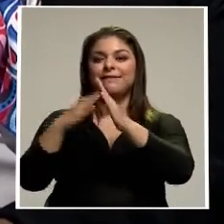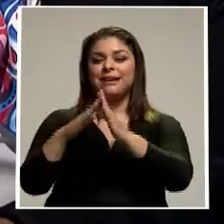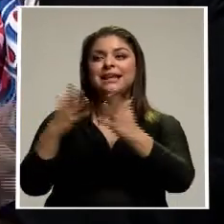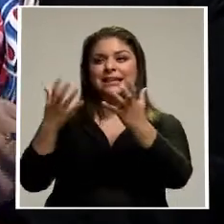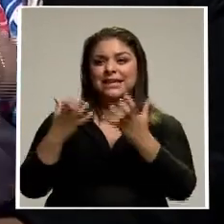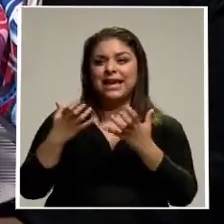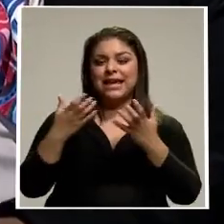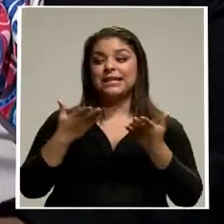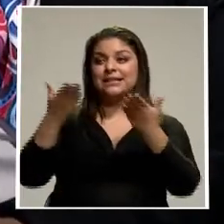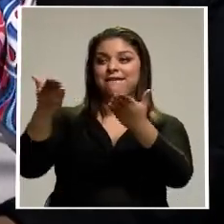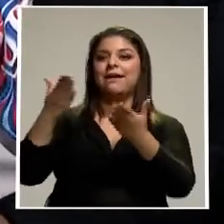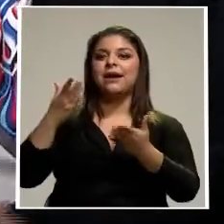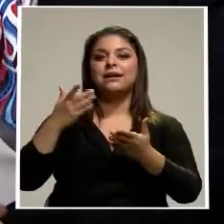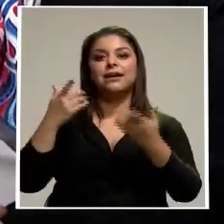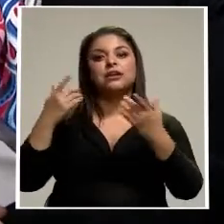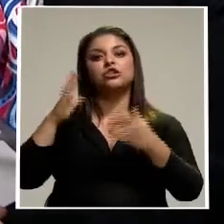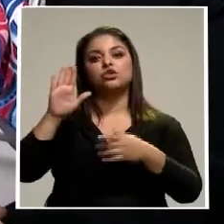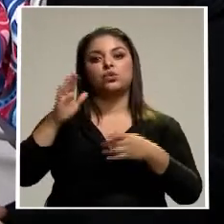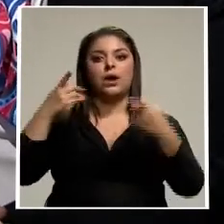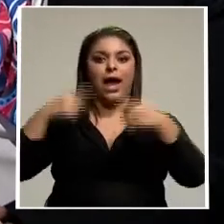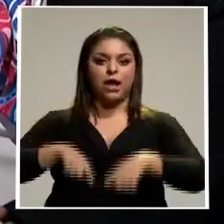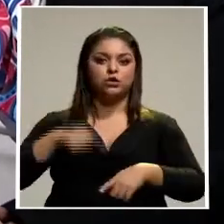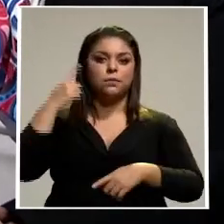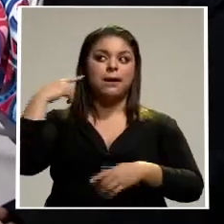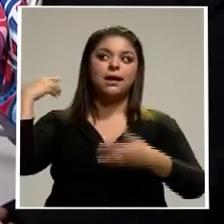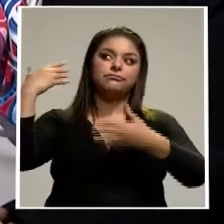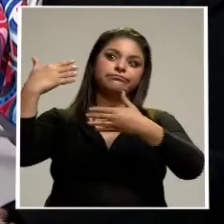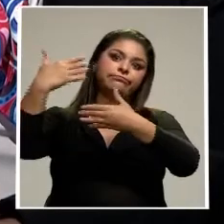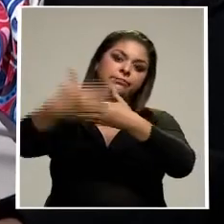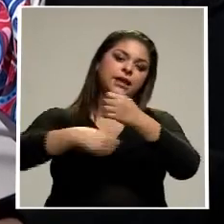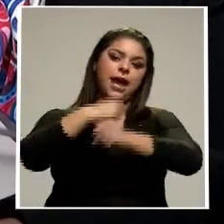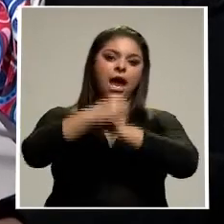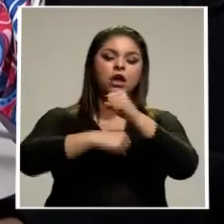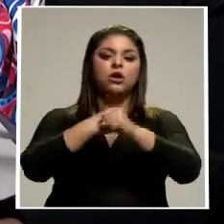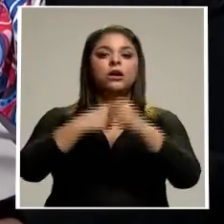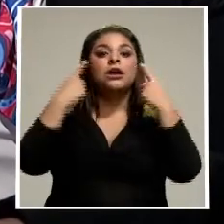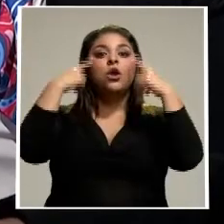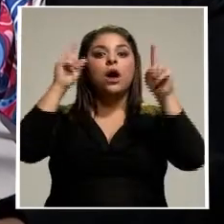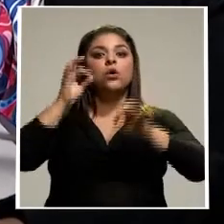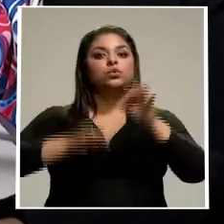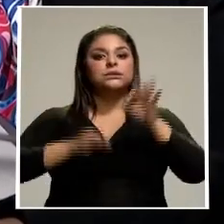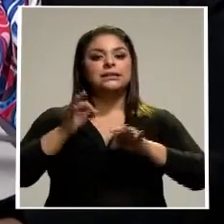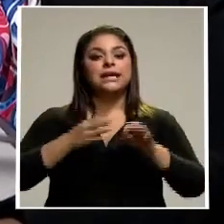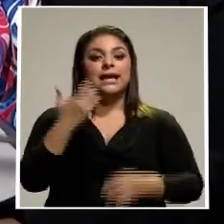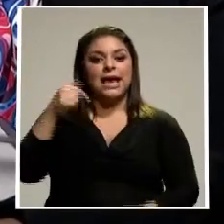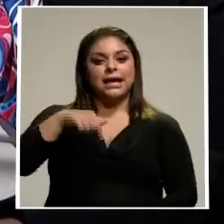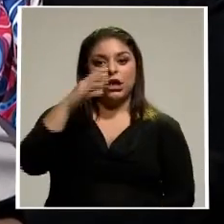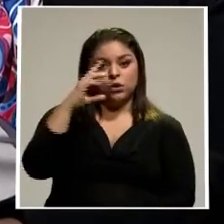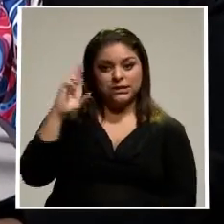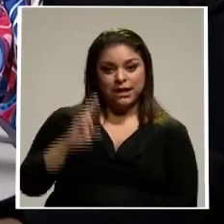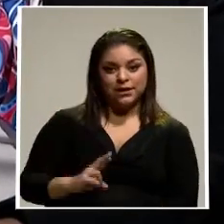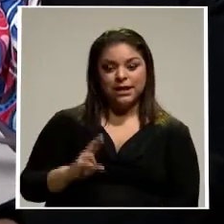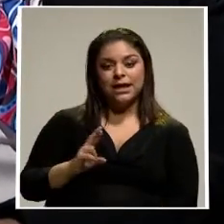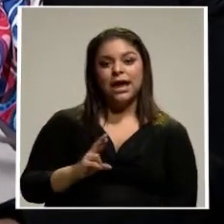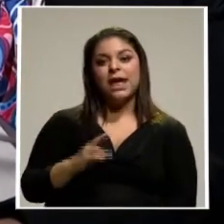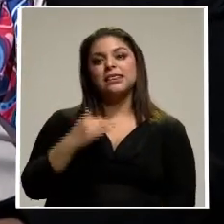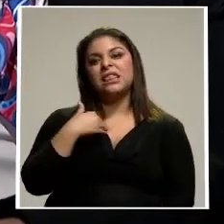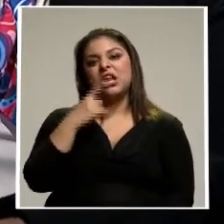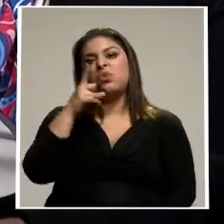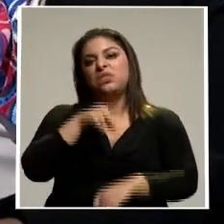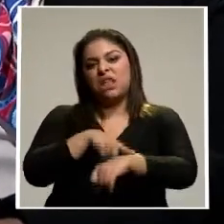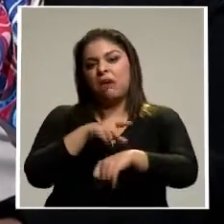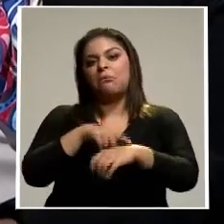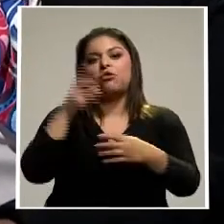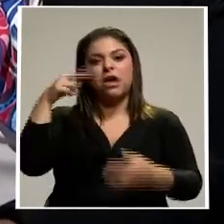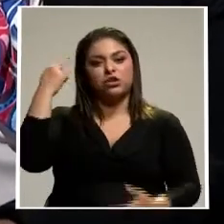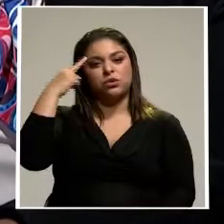su caso y esperar años para obtener una justicia que en Costa Rica se obtiene en un plazo razonable. Ahora,